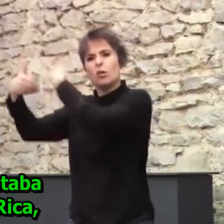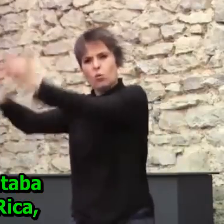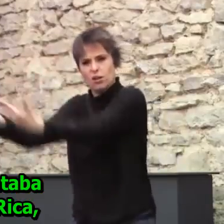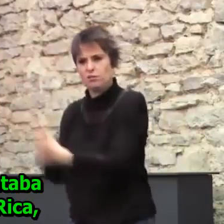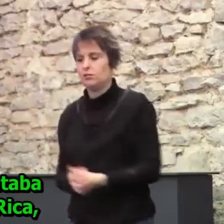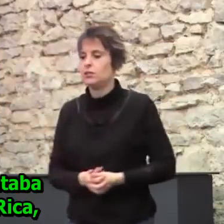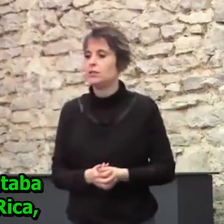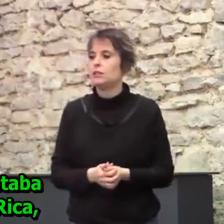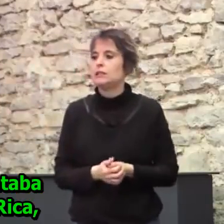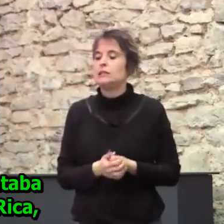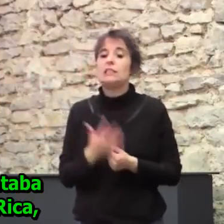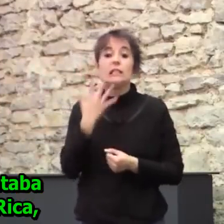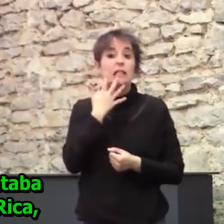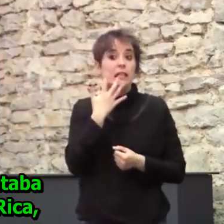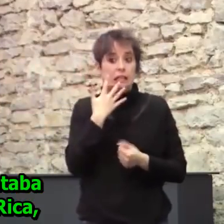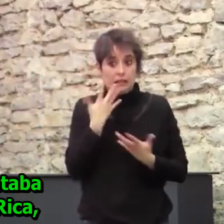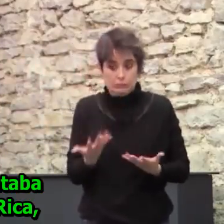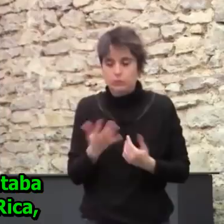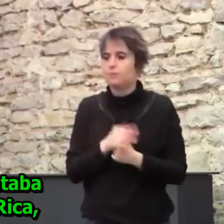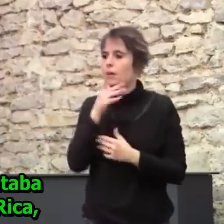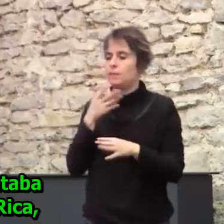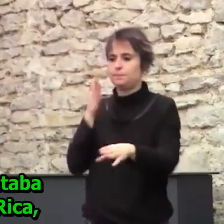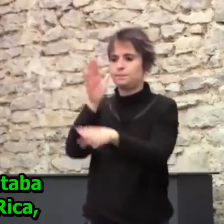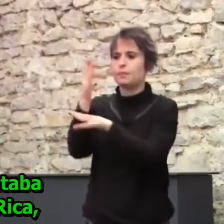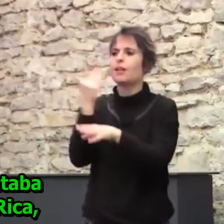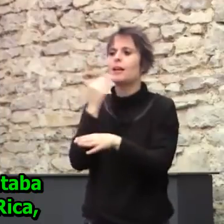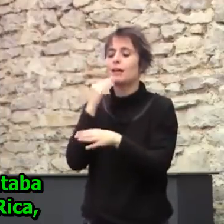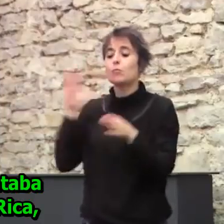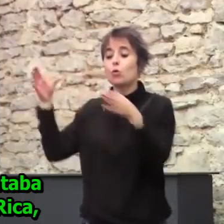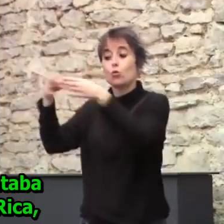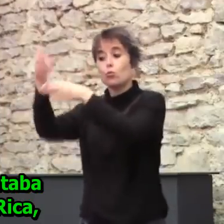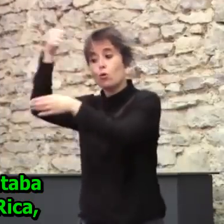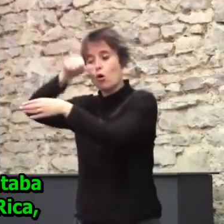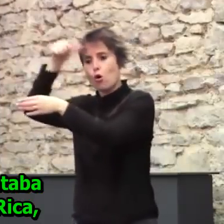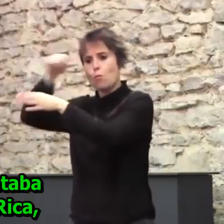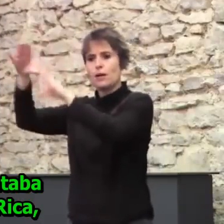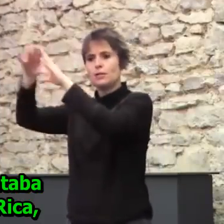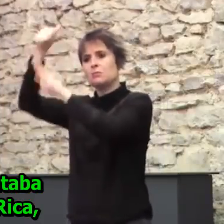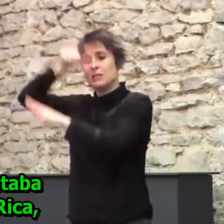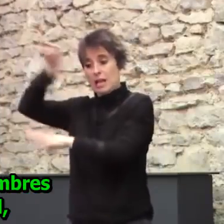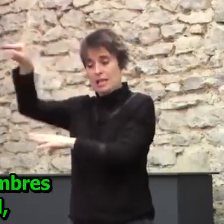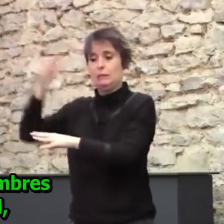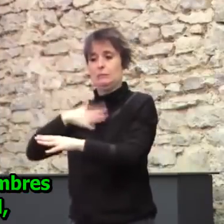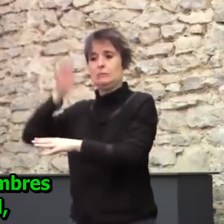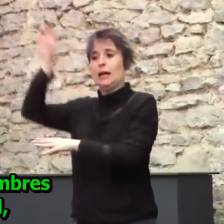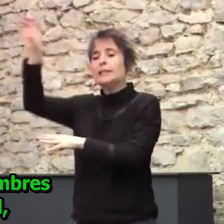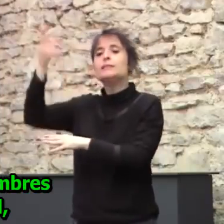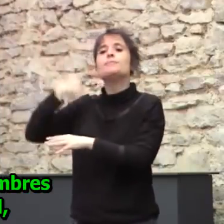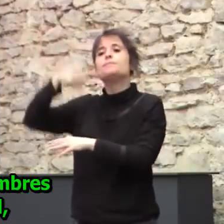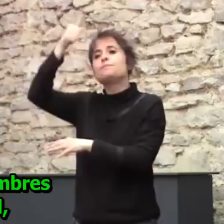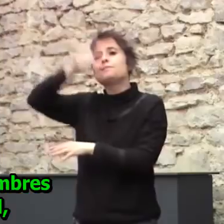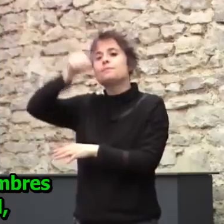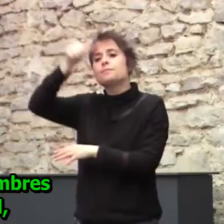poner un ejemplo que comentaban el grupo de hombres de masculinidades que hay en Costa Rica,